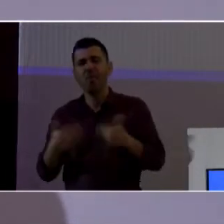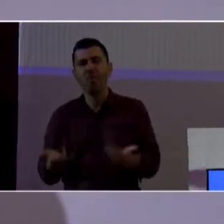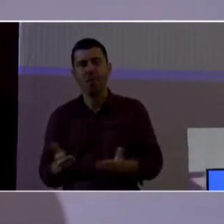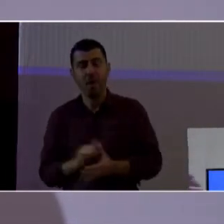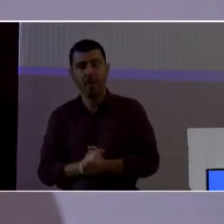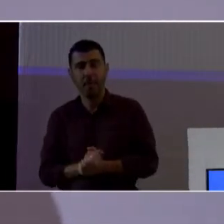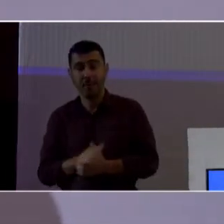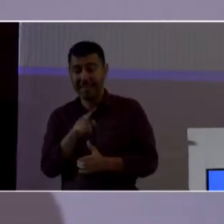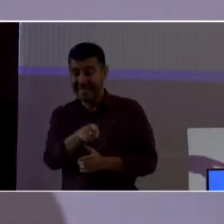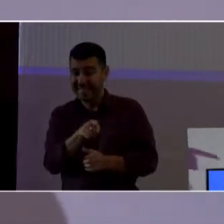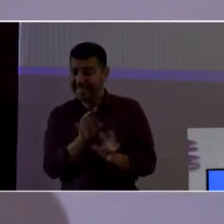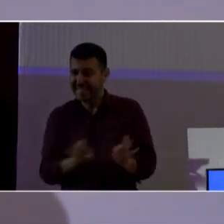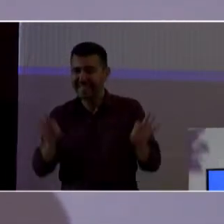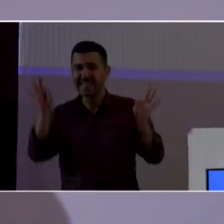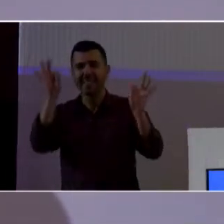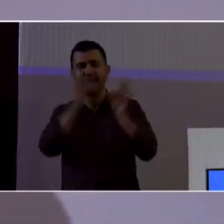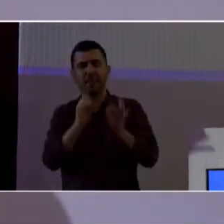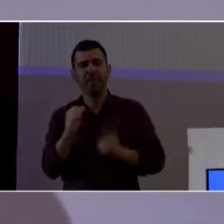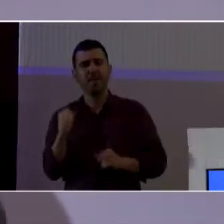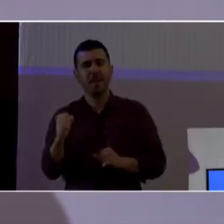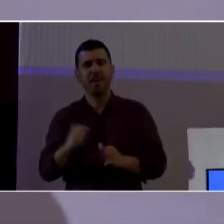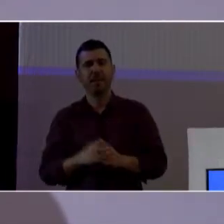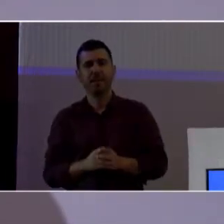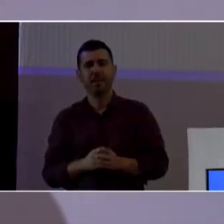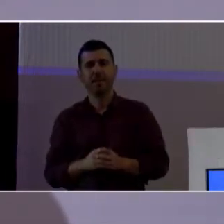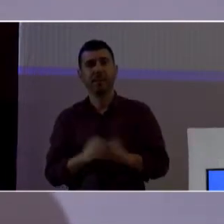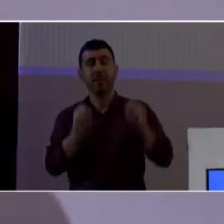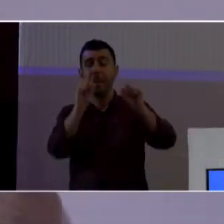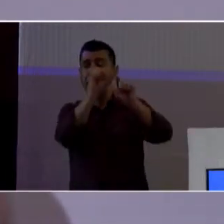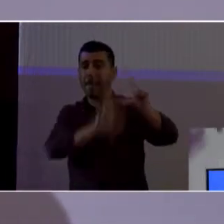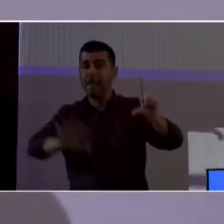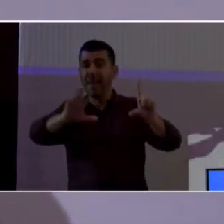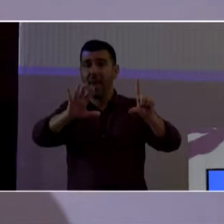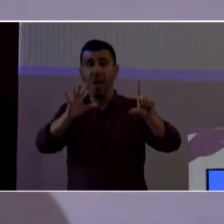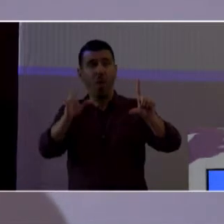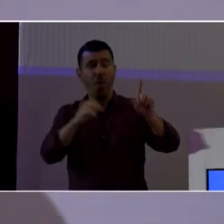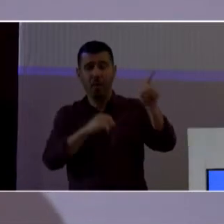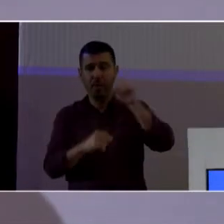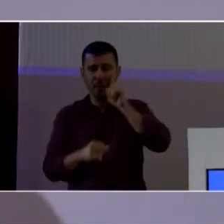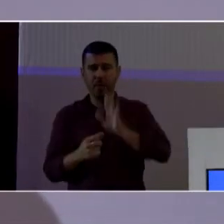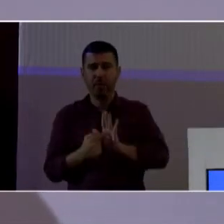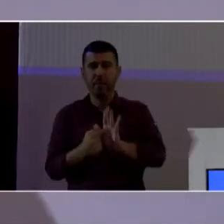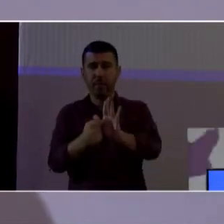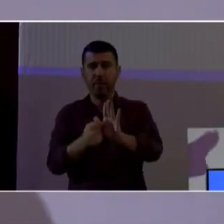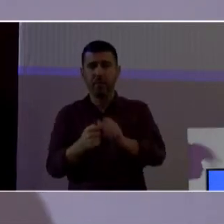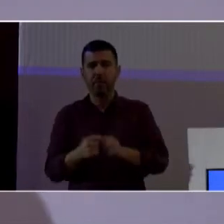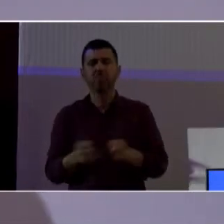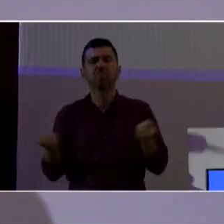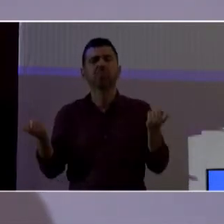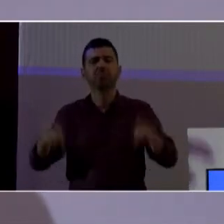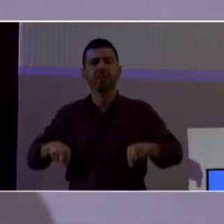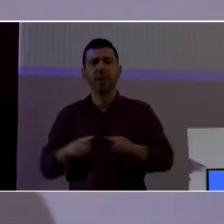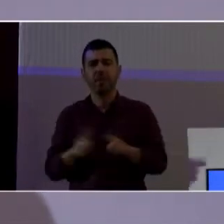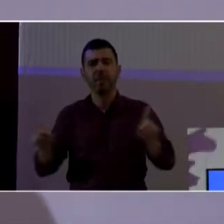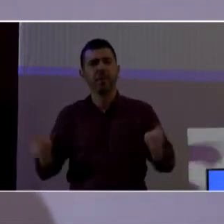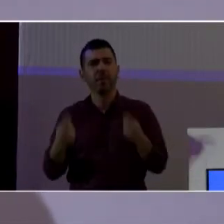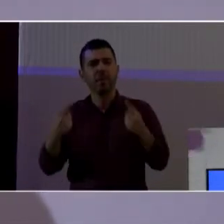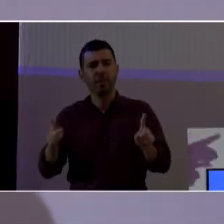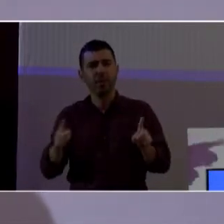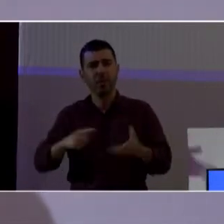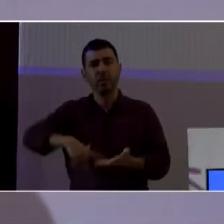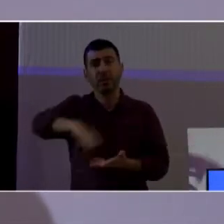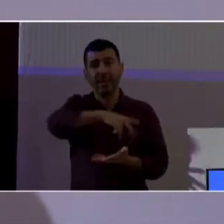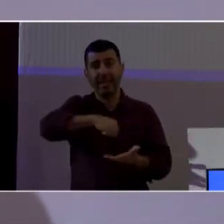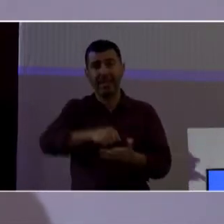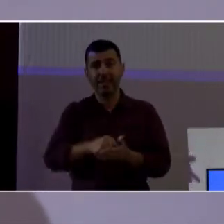más importante? Lo decían el video y aquí lo anunciaron, hasta tocaron el himno de Santander, siempre adelante ni